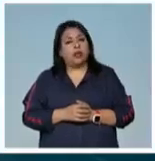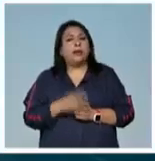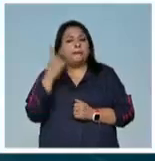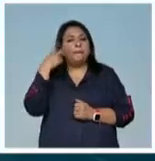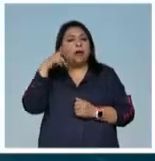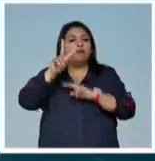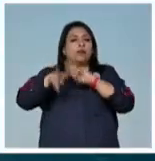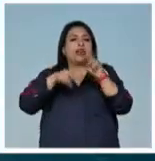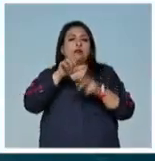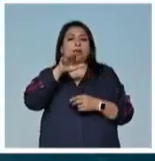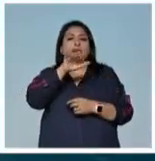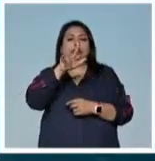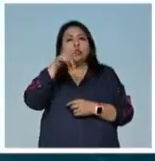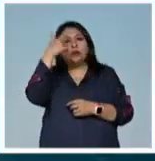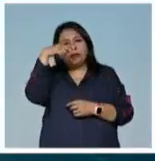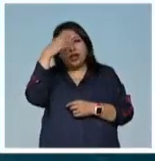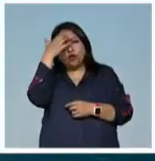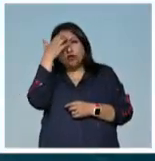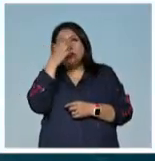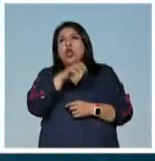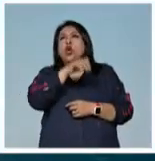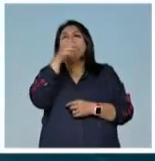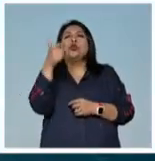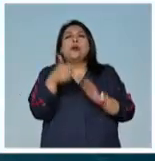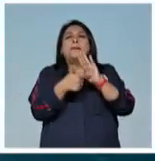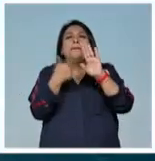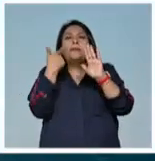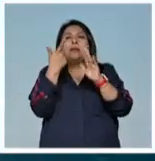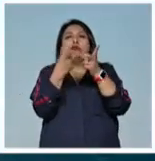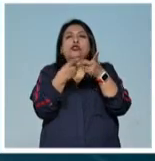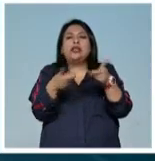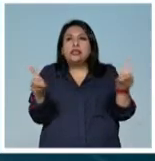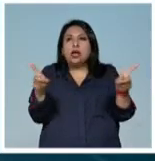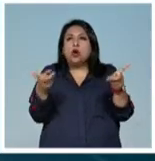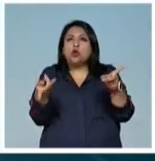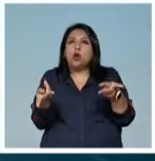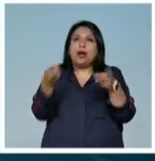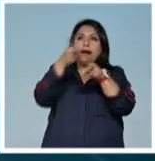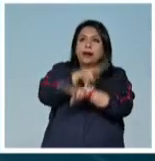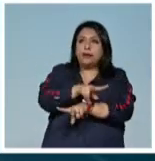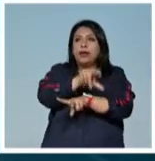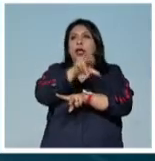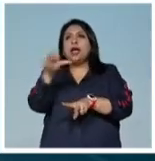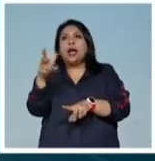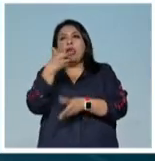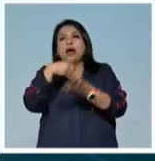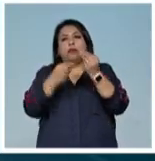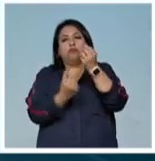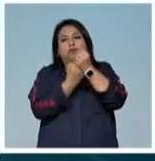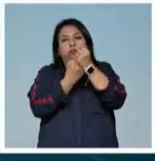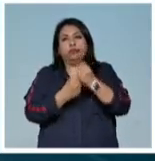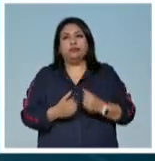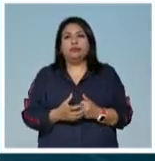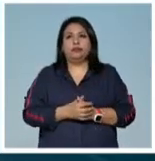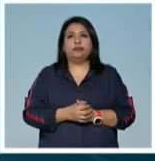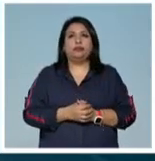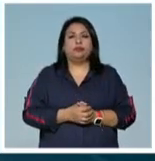Viajamos al Amazonas ahora para conocer otro de los ejemplos donde el desarrollo va en sentido contrario a la sustentabilidad.